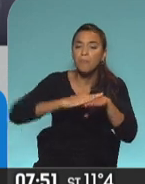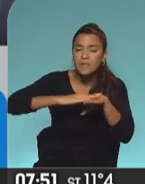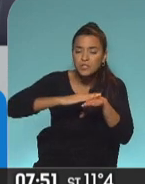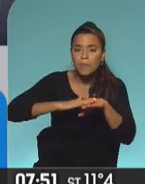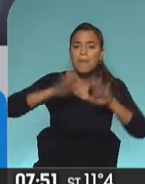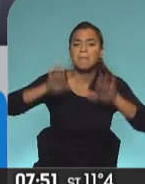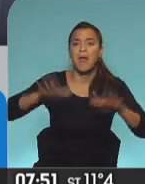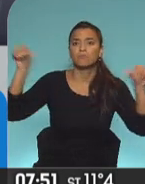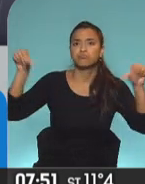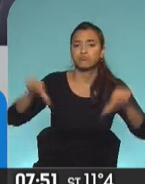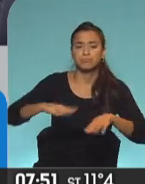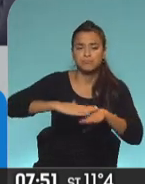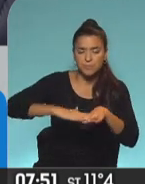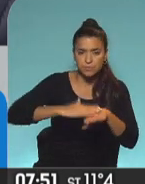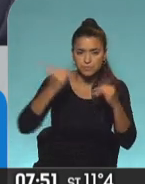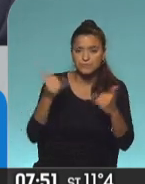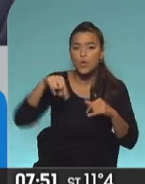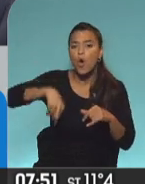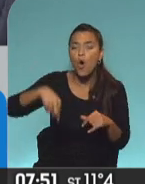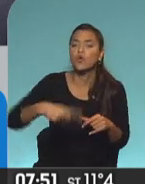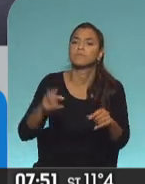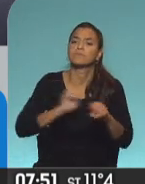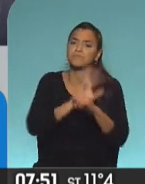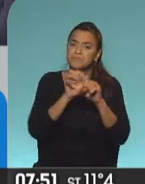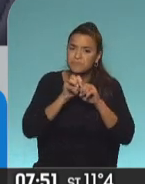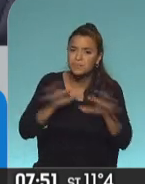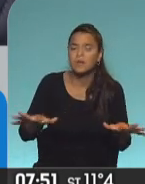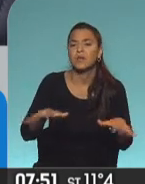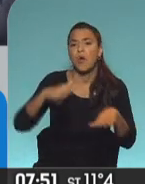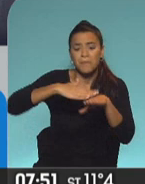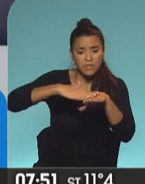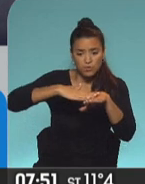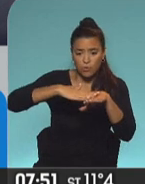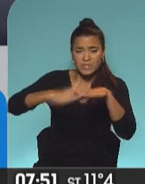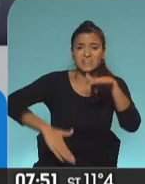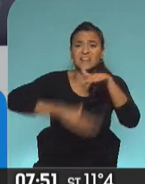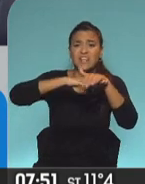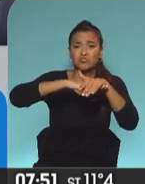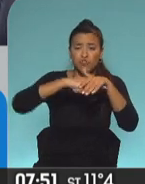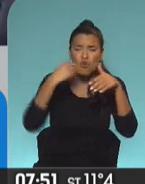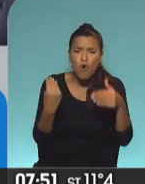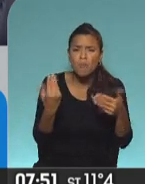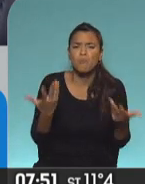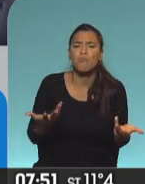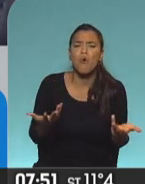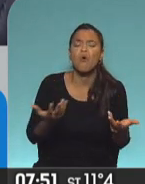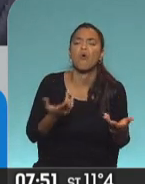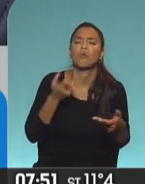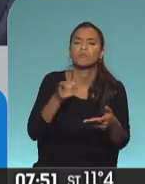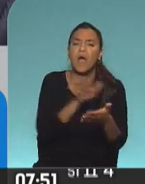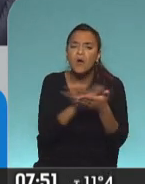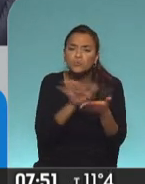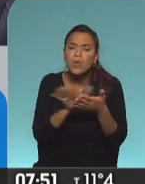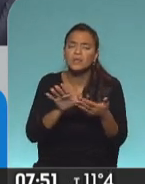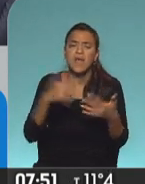para parar la caída. Un piso que hoy se ha convertido con la pandemia en techo. ¿Cómo ha acelerado o ha modificado o ha tenido que actualizar